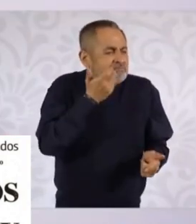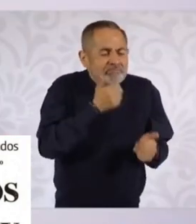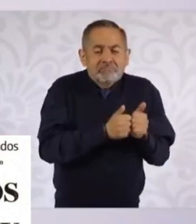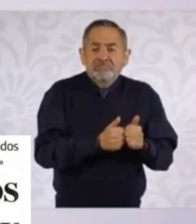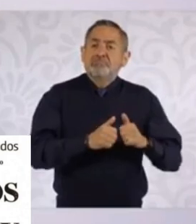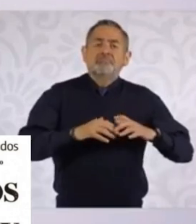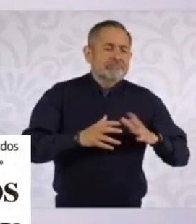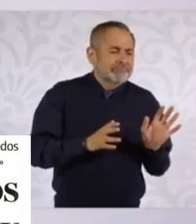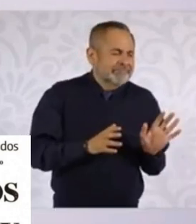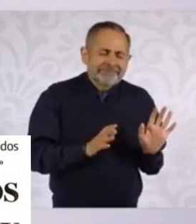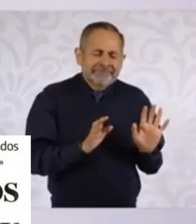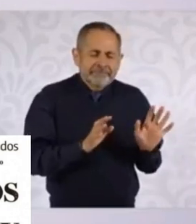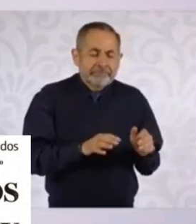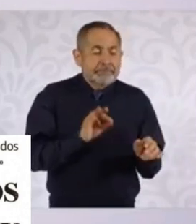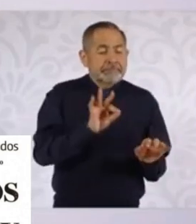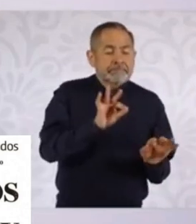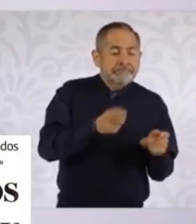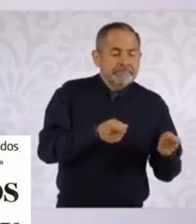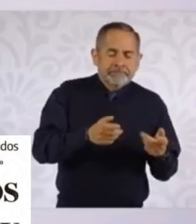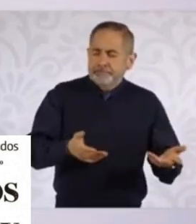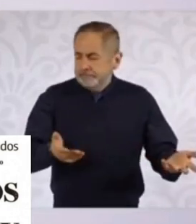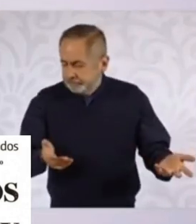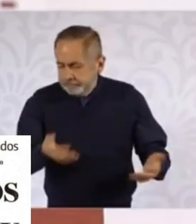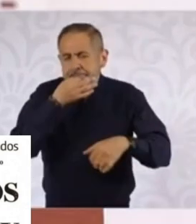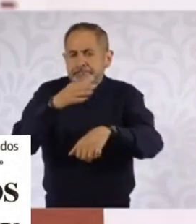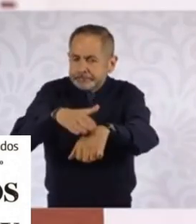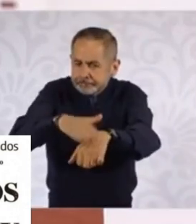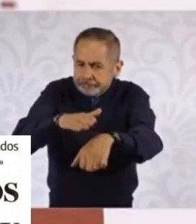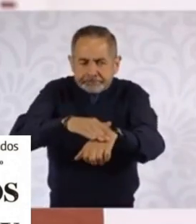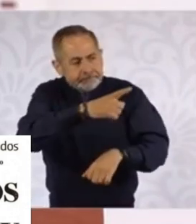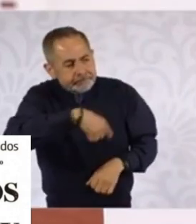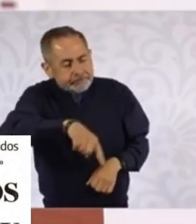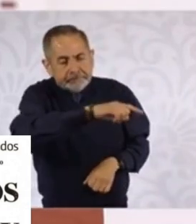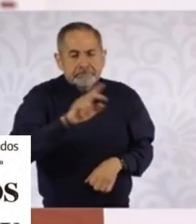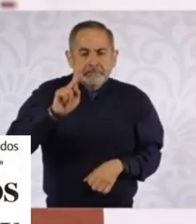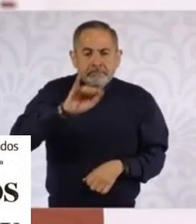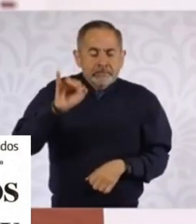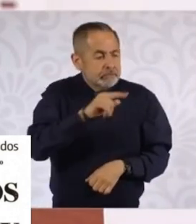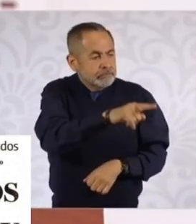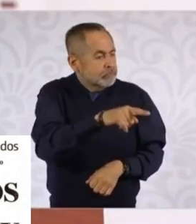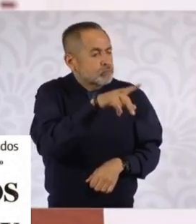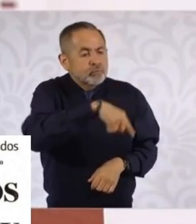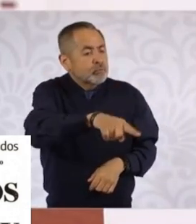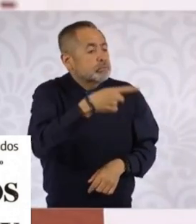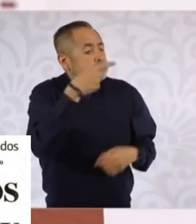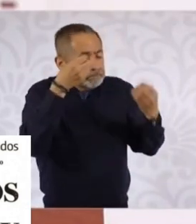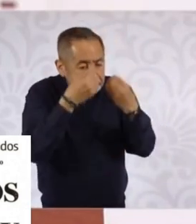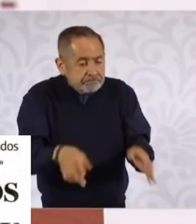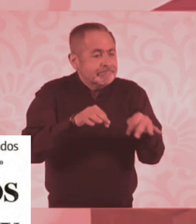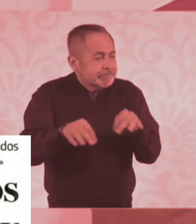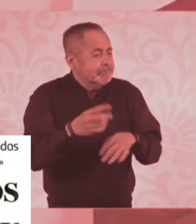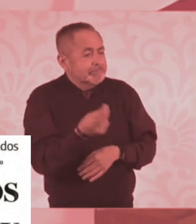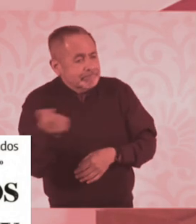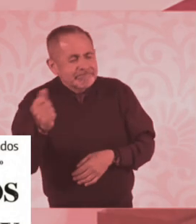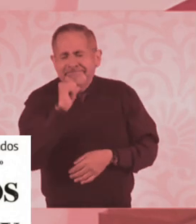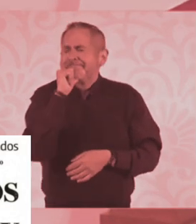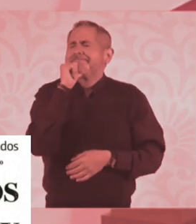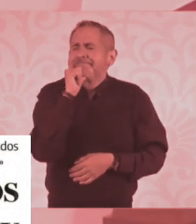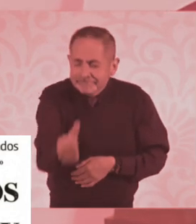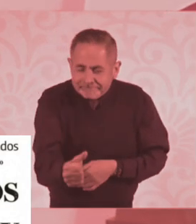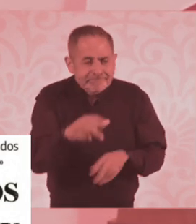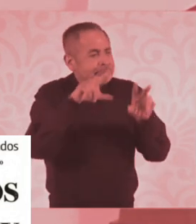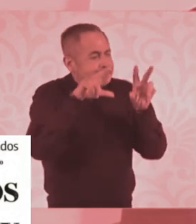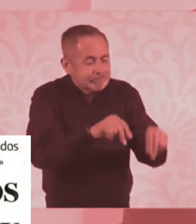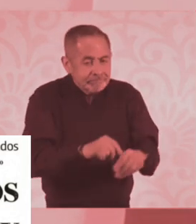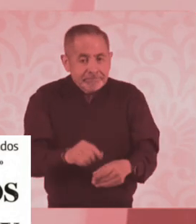los trabajadores del Poder Judicial, lo hemos dicho muchas veces, no van a ser afectados sus derechos laborales. Eso lo